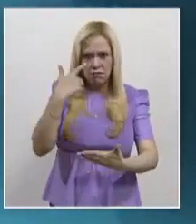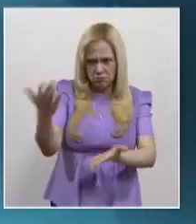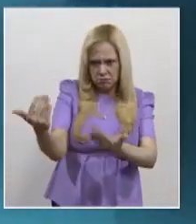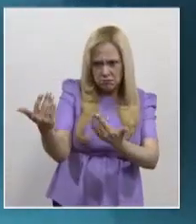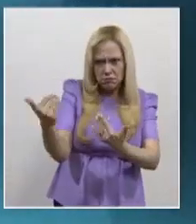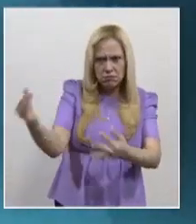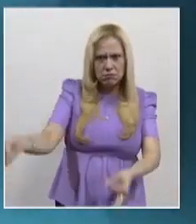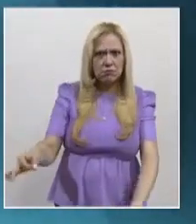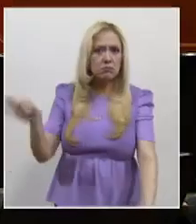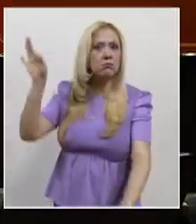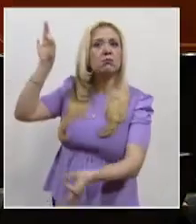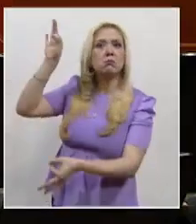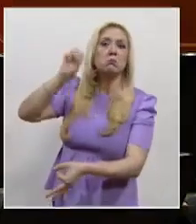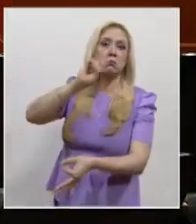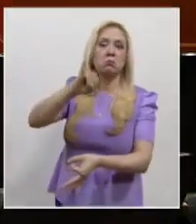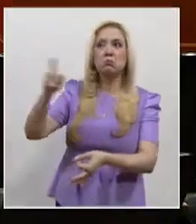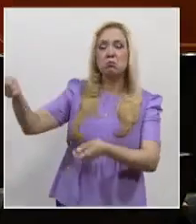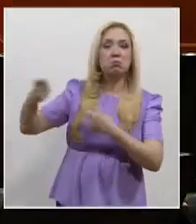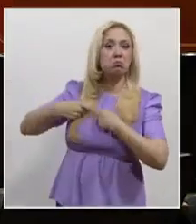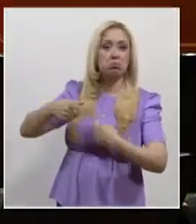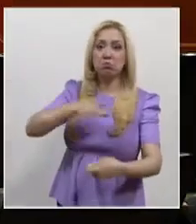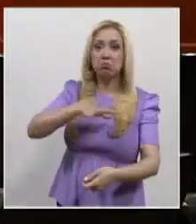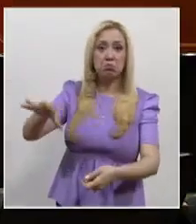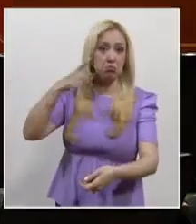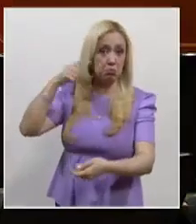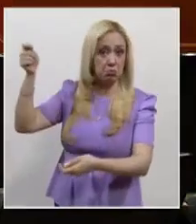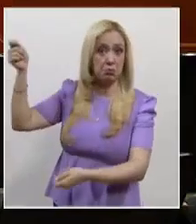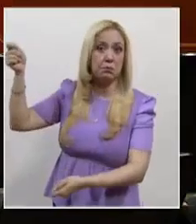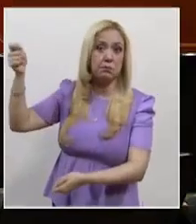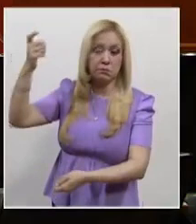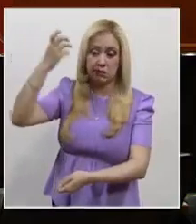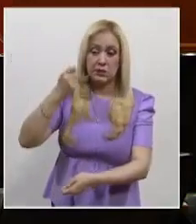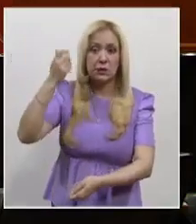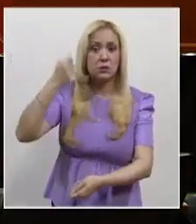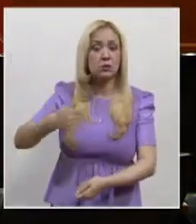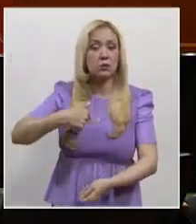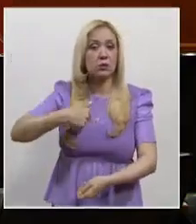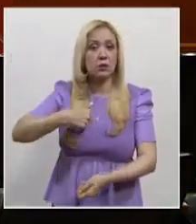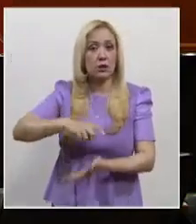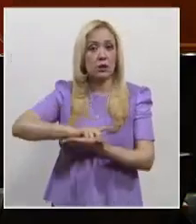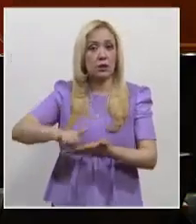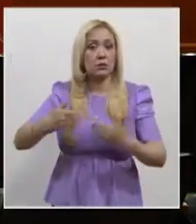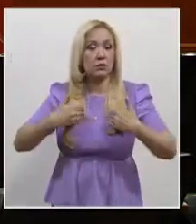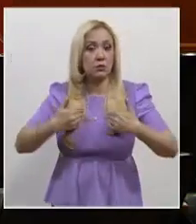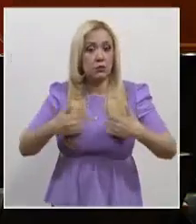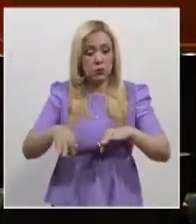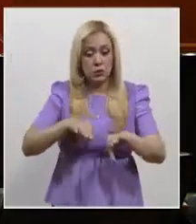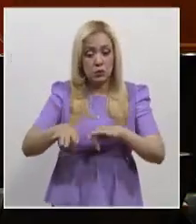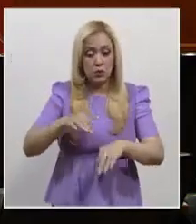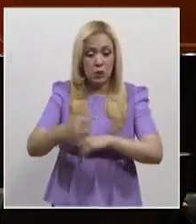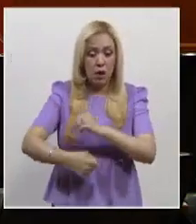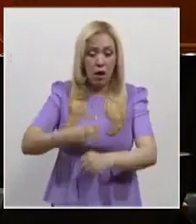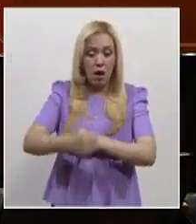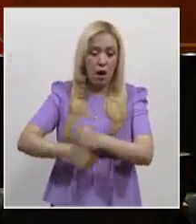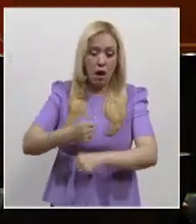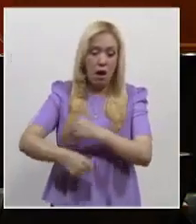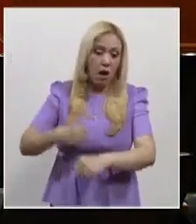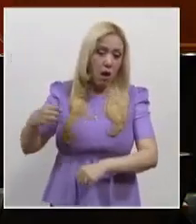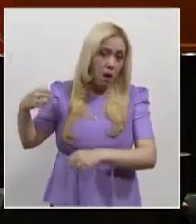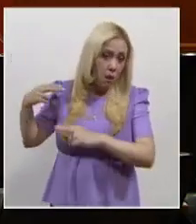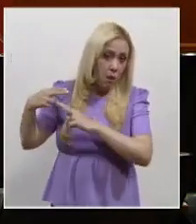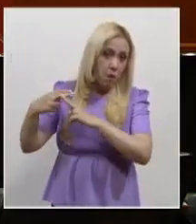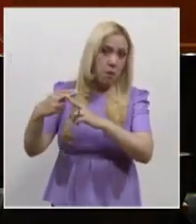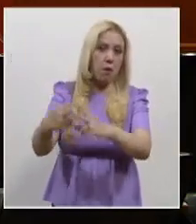omite presentar la constancia de otorgamiento o negativa de la pensión a la que se refiere la mencionada disposición, documento